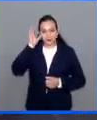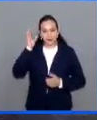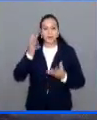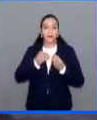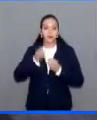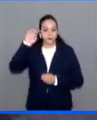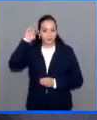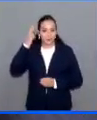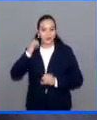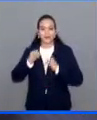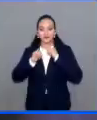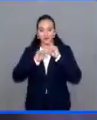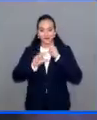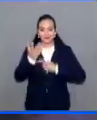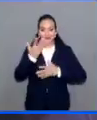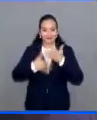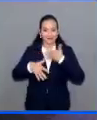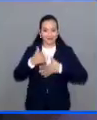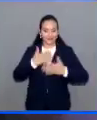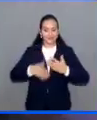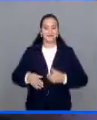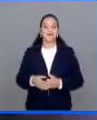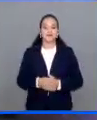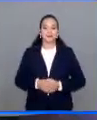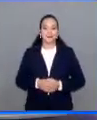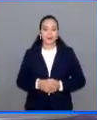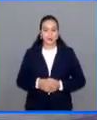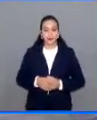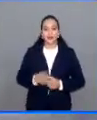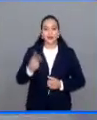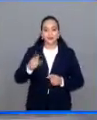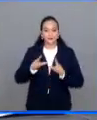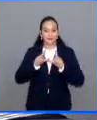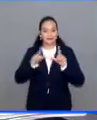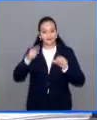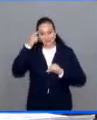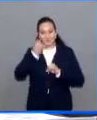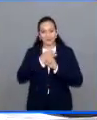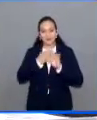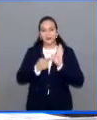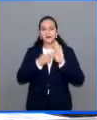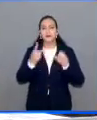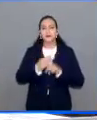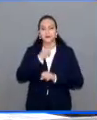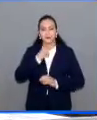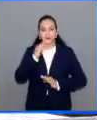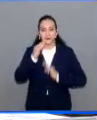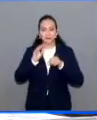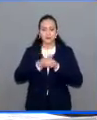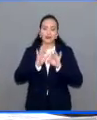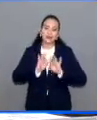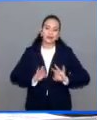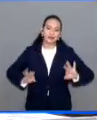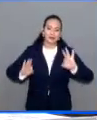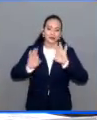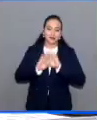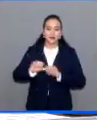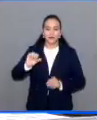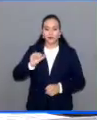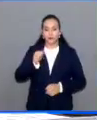en la interpretación en lengua de señas mexicana, estamos listas para informarle sobre lo que ha ocurrido este 11 de septiembre